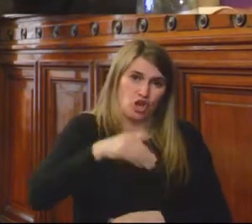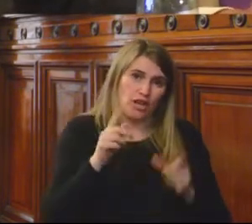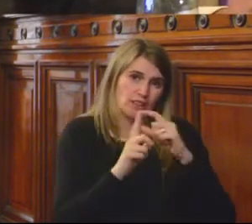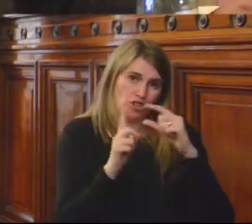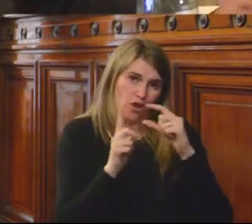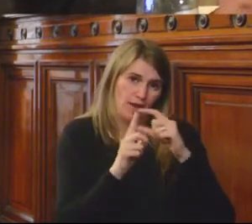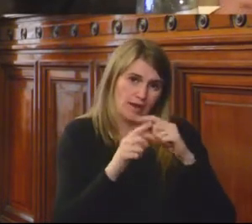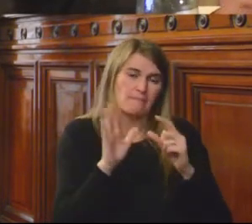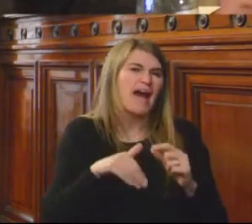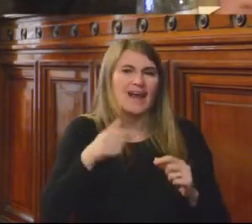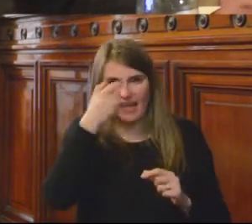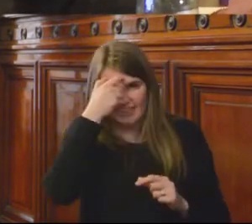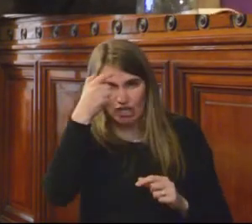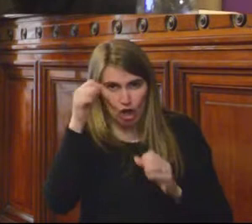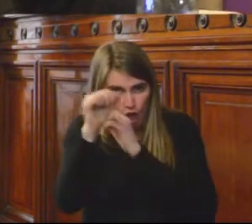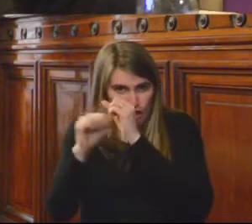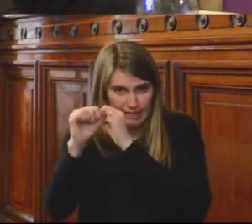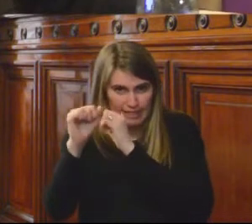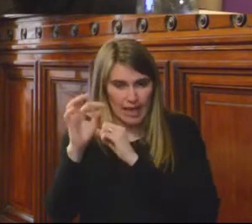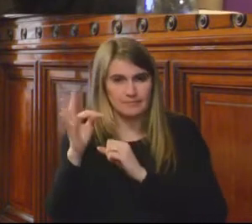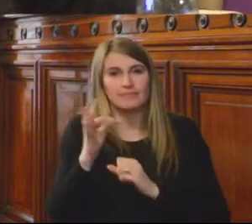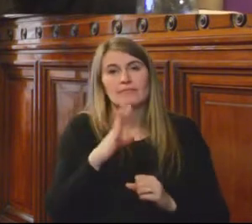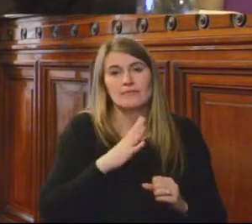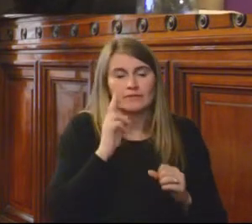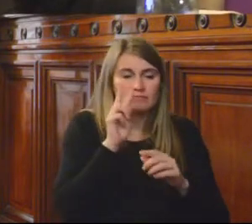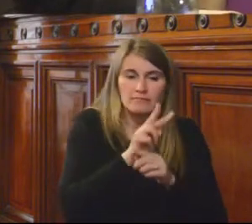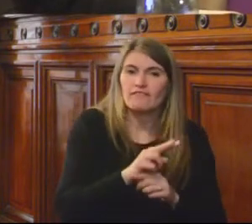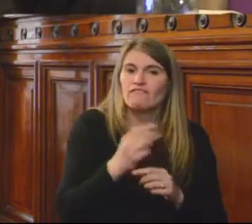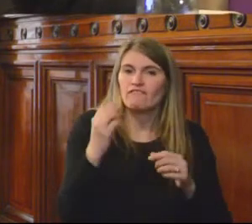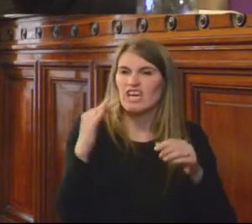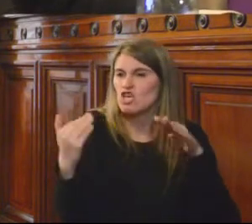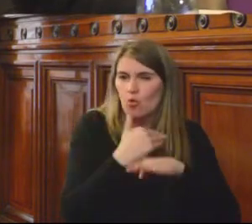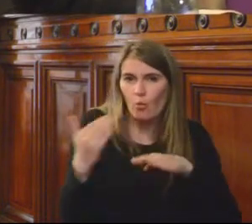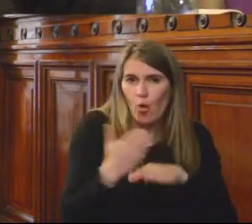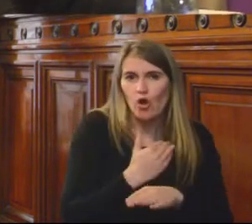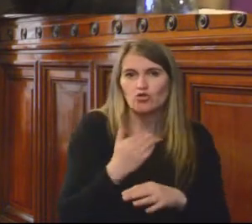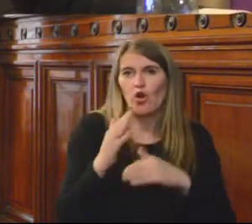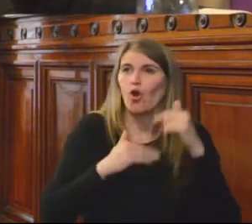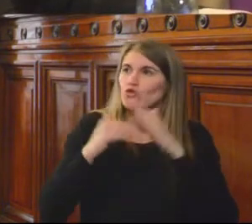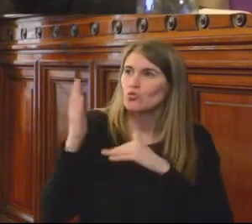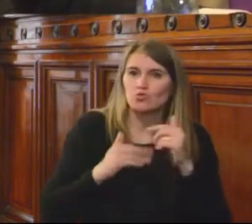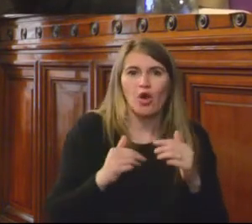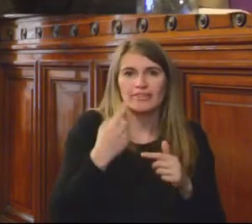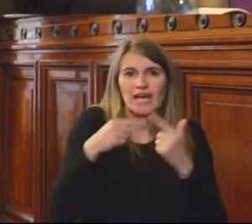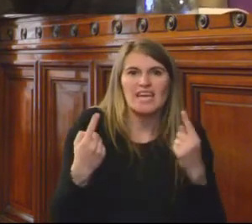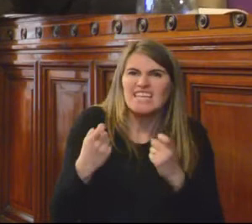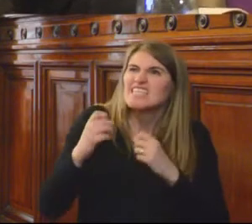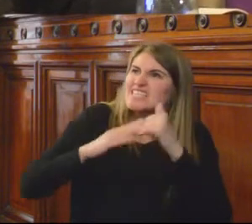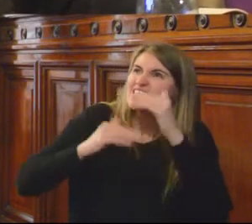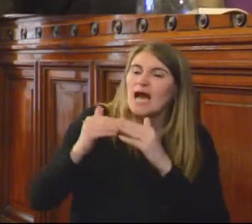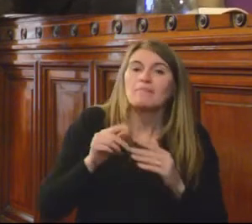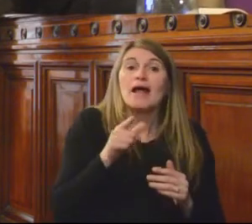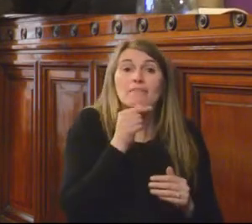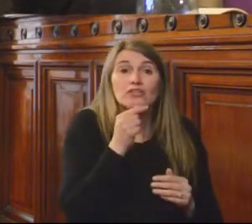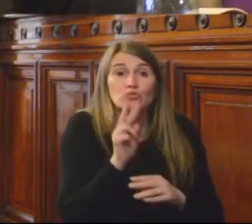plataforma tecnológica, dotación de equipos técnicos, mantenimiento y dotación de vehículos, así como construcción de infraestructuras necesarias para el trabajo de patrullaje inteligente a